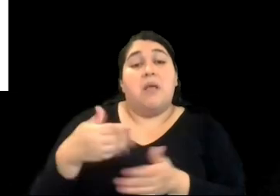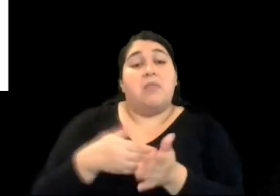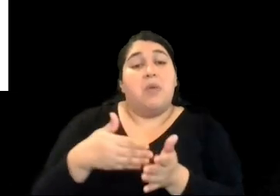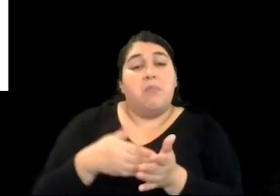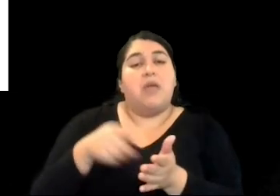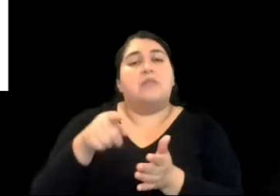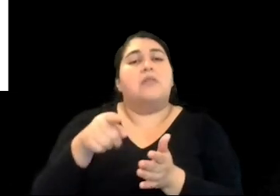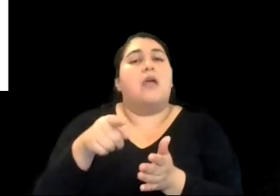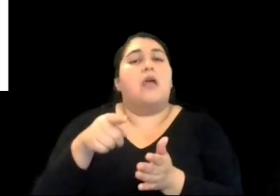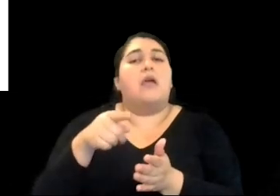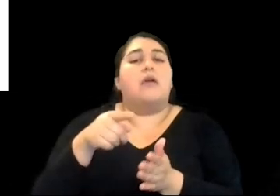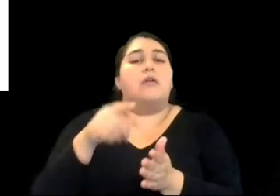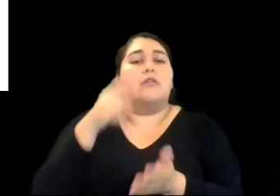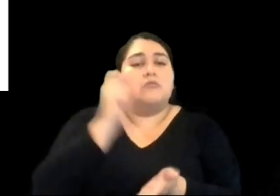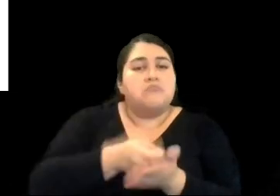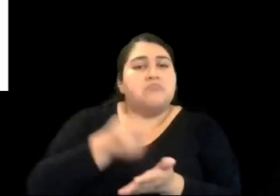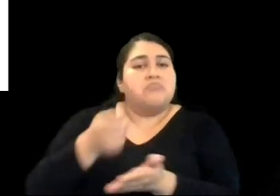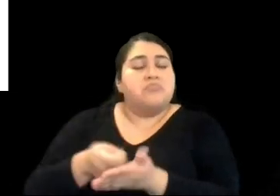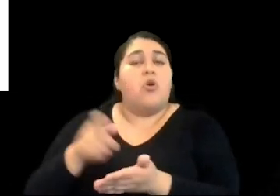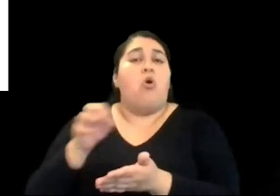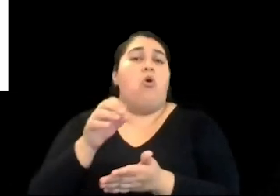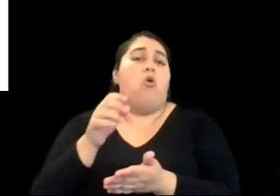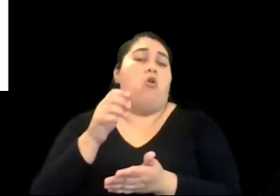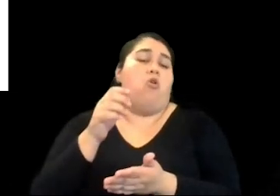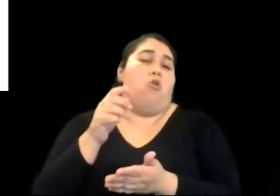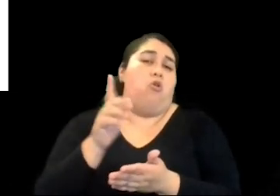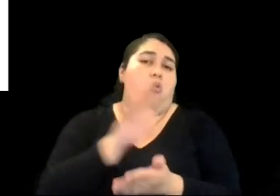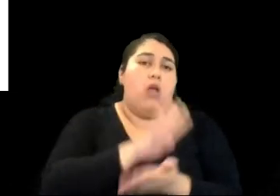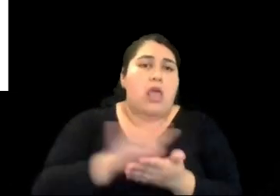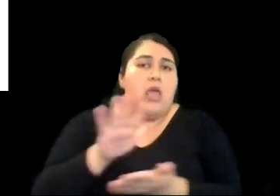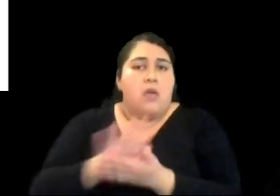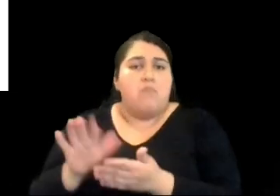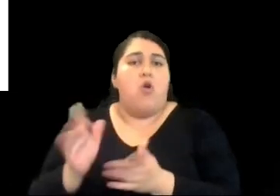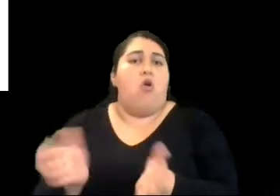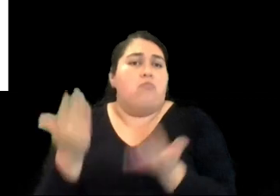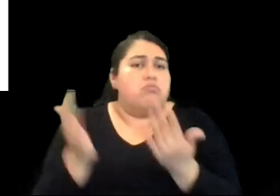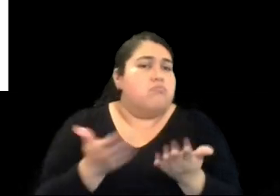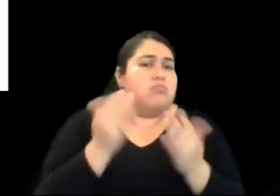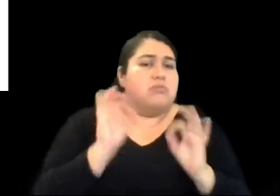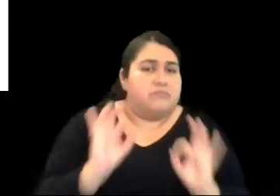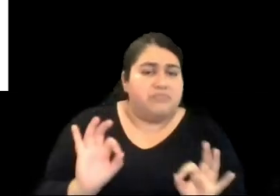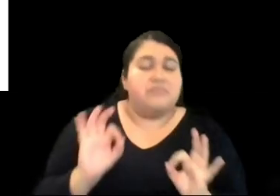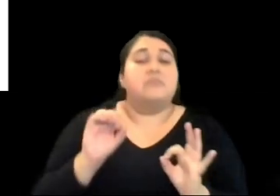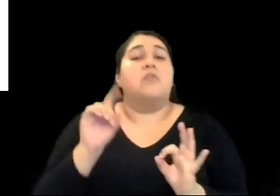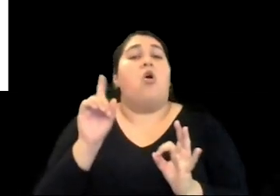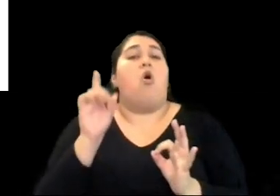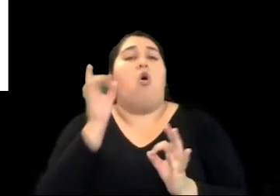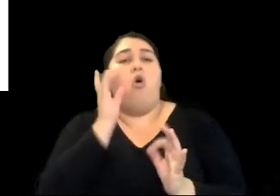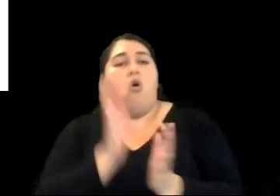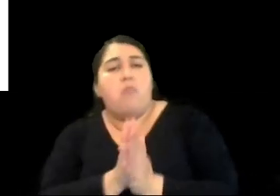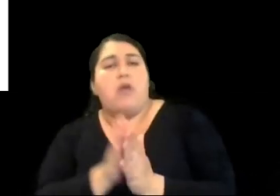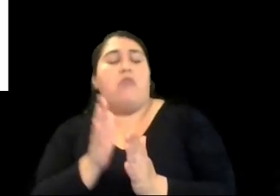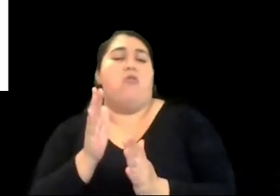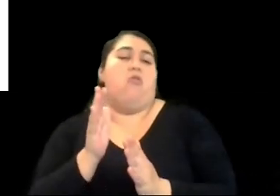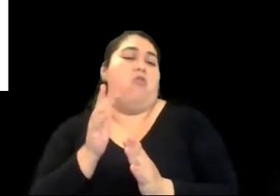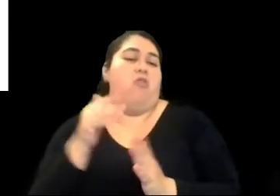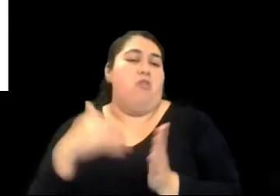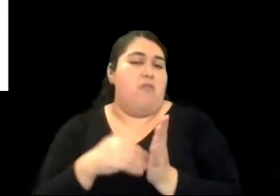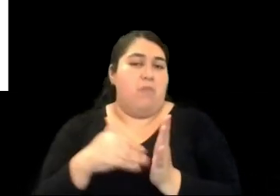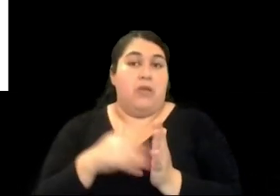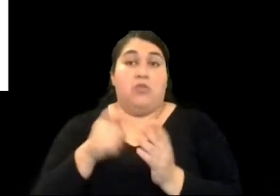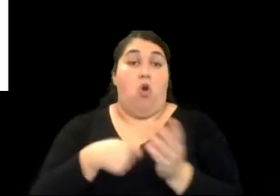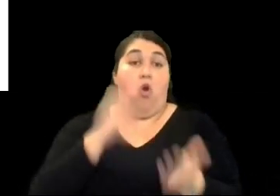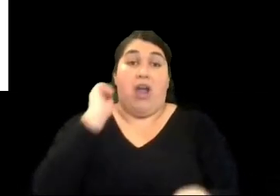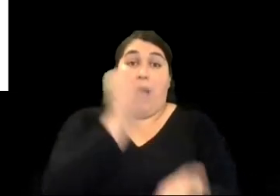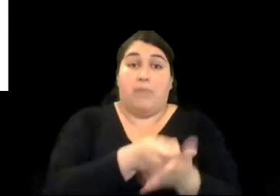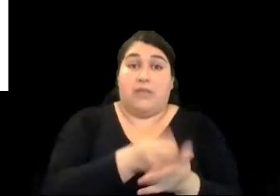queden condonadas, porque parte del capital ya lo pagué y un porcentaje se condonará, o quizás ya pagué todo el capital, todos los intereses